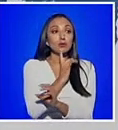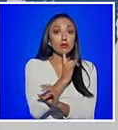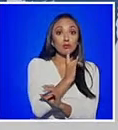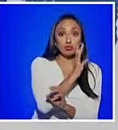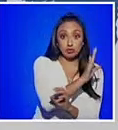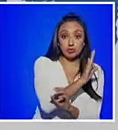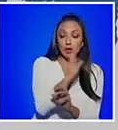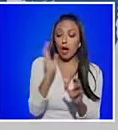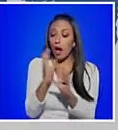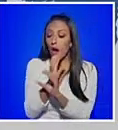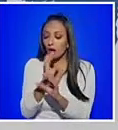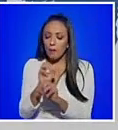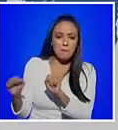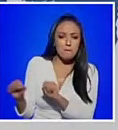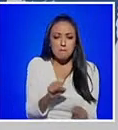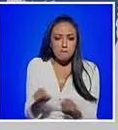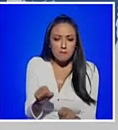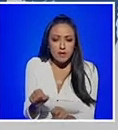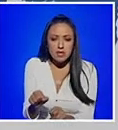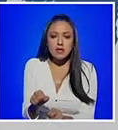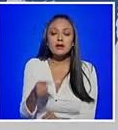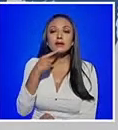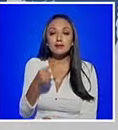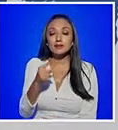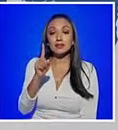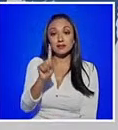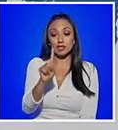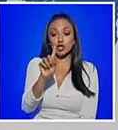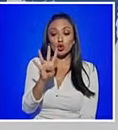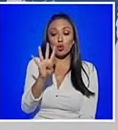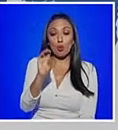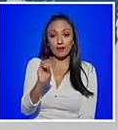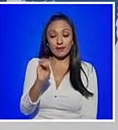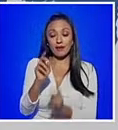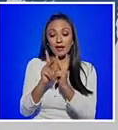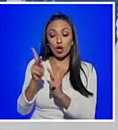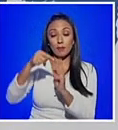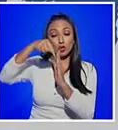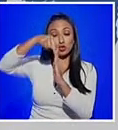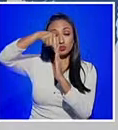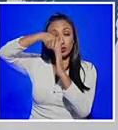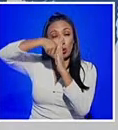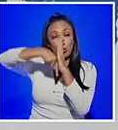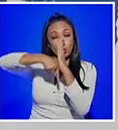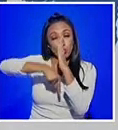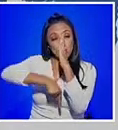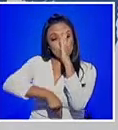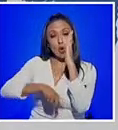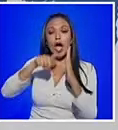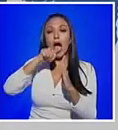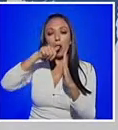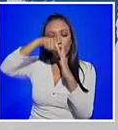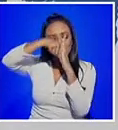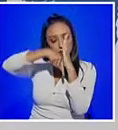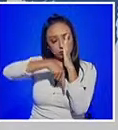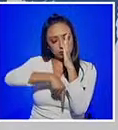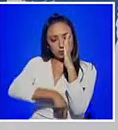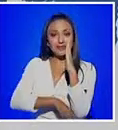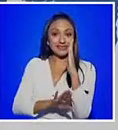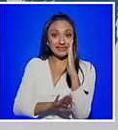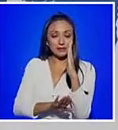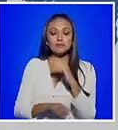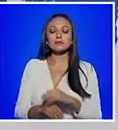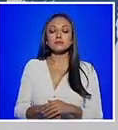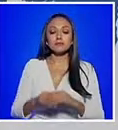Unidos ubicó la sacudida a 140 kilómetros de profundidad bajo el lecho marino y a unos 50